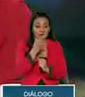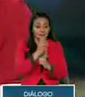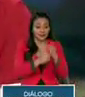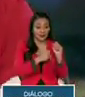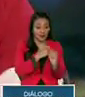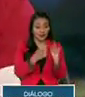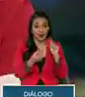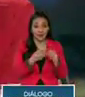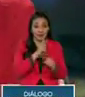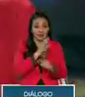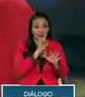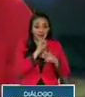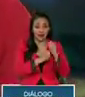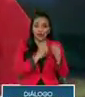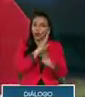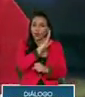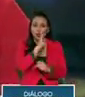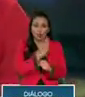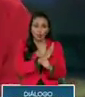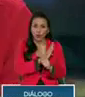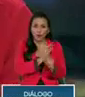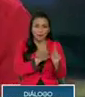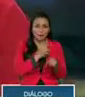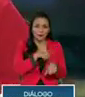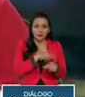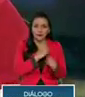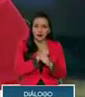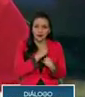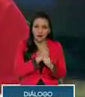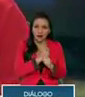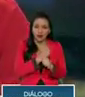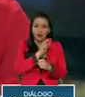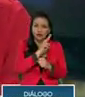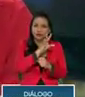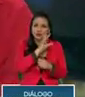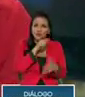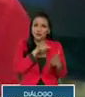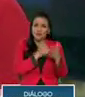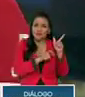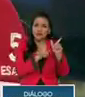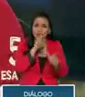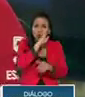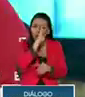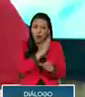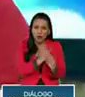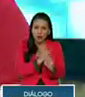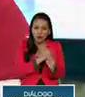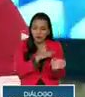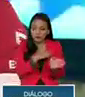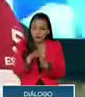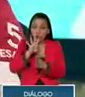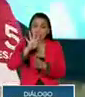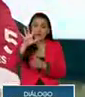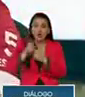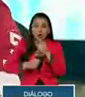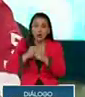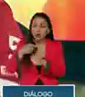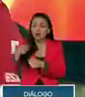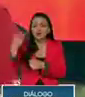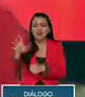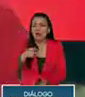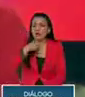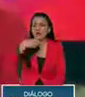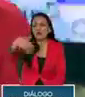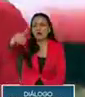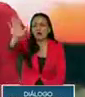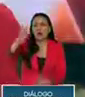años, que nunca obtuvieron su primer empleo, más de 250 mil personas, y mayores de 45 años que le dijeron, ya está obsoleto, andate a tu